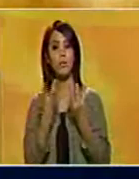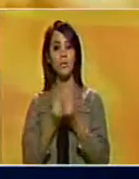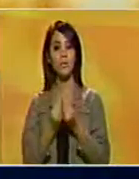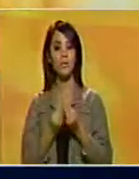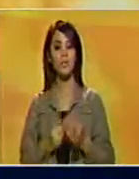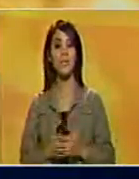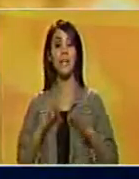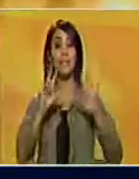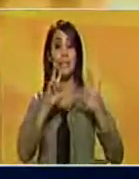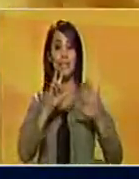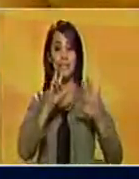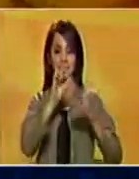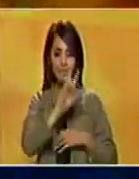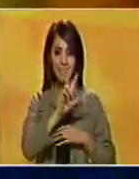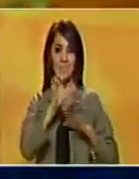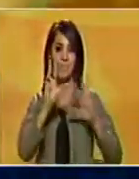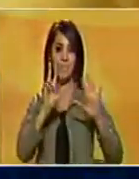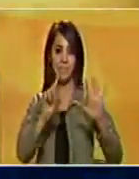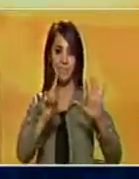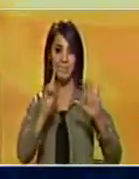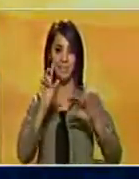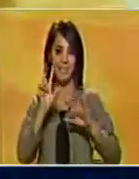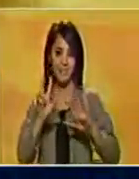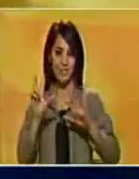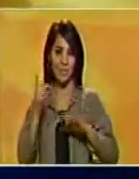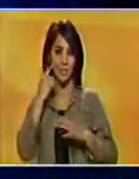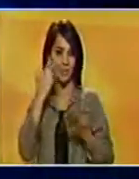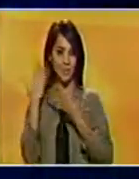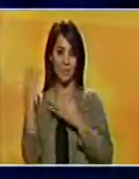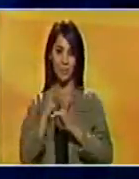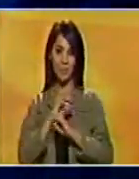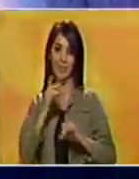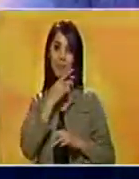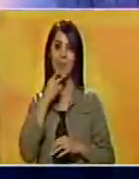368 millones de reproducciones en YouTube. Así llegamos al